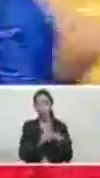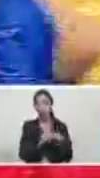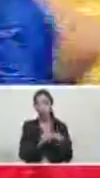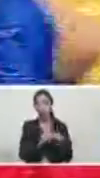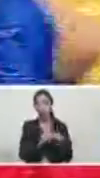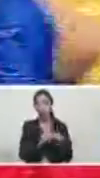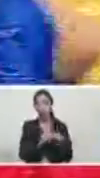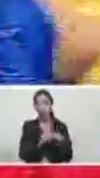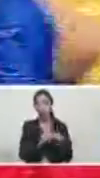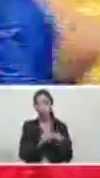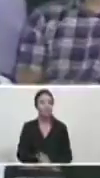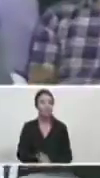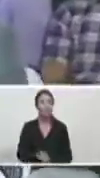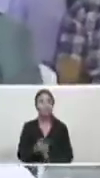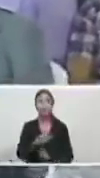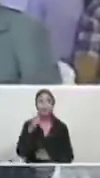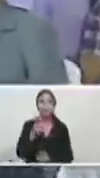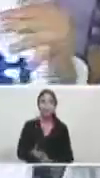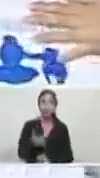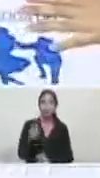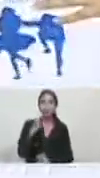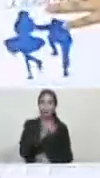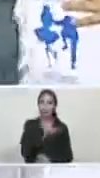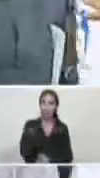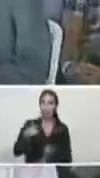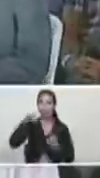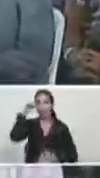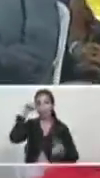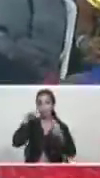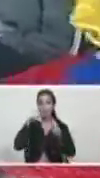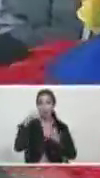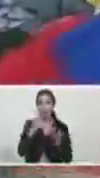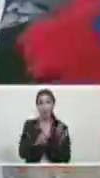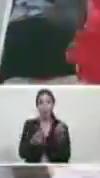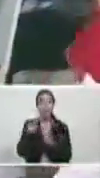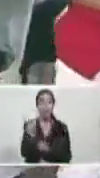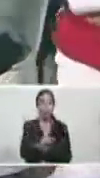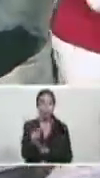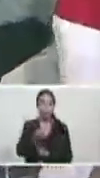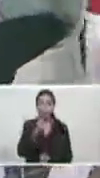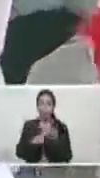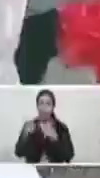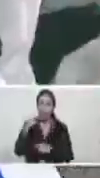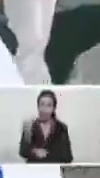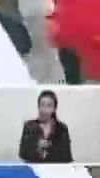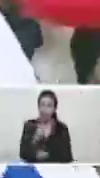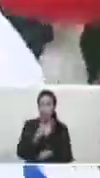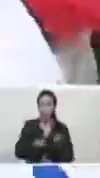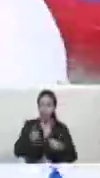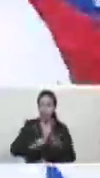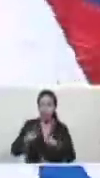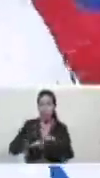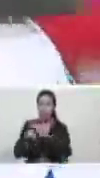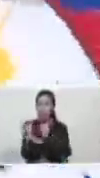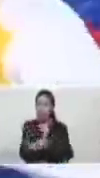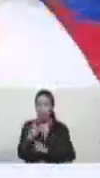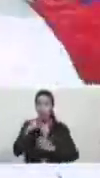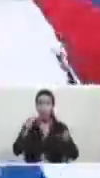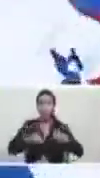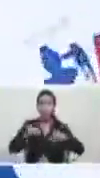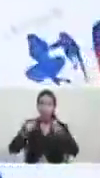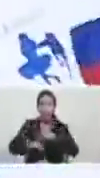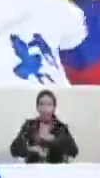económica. Se tiene como objetivo garantizar precios accesibles de medicamentos a través de acuerdos y consensos